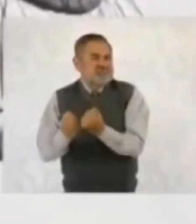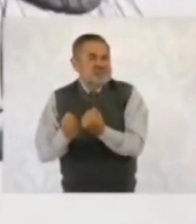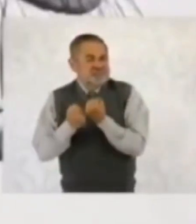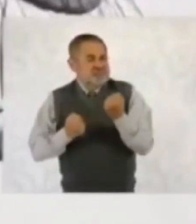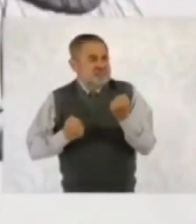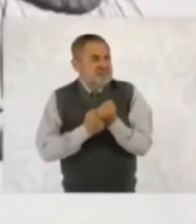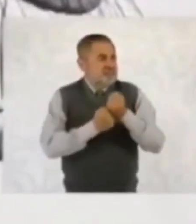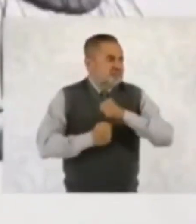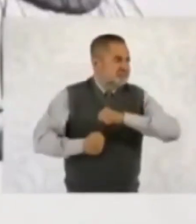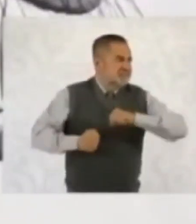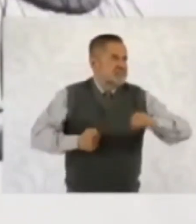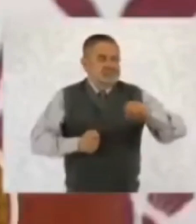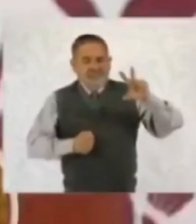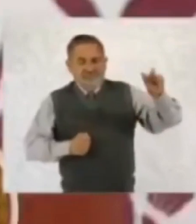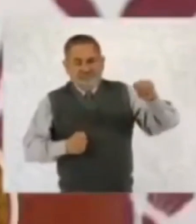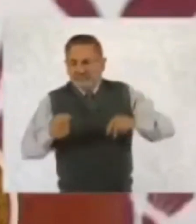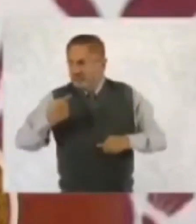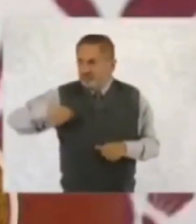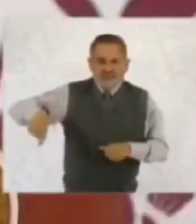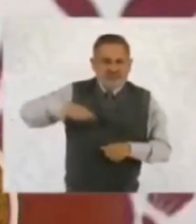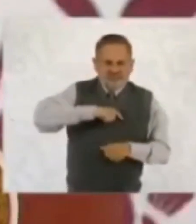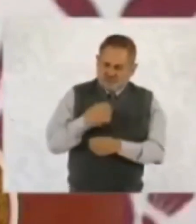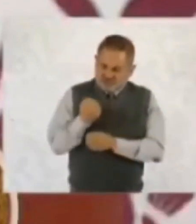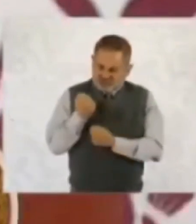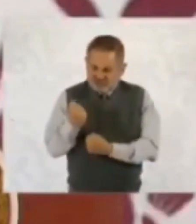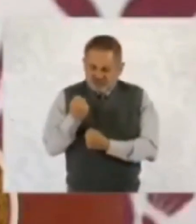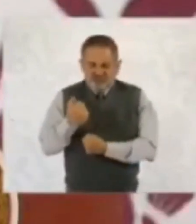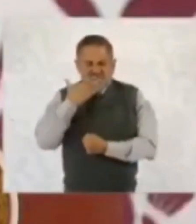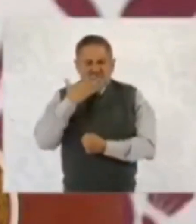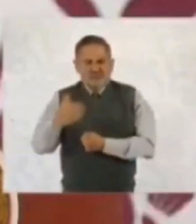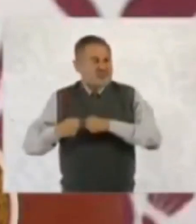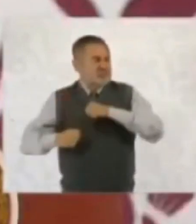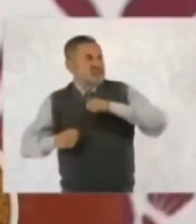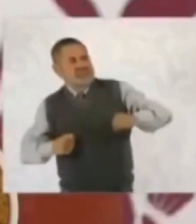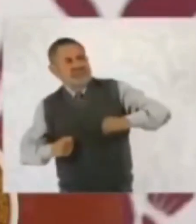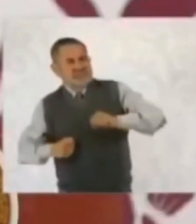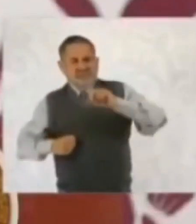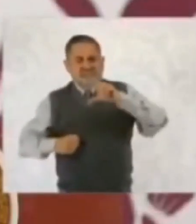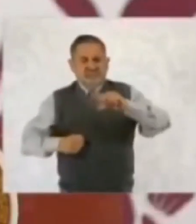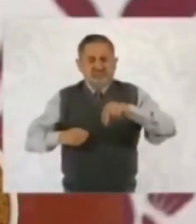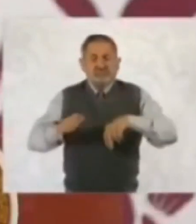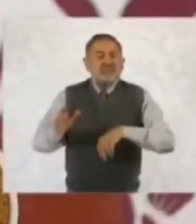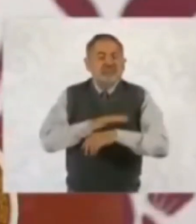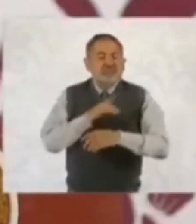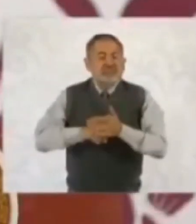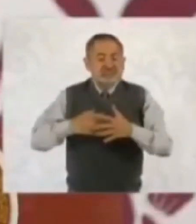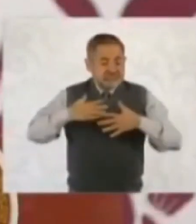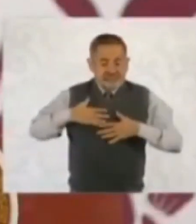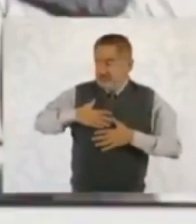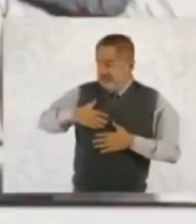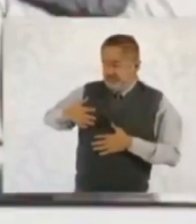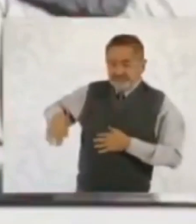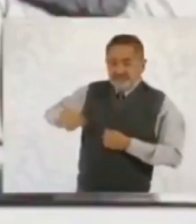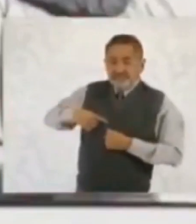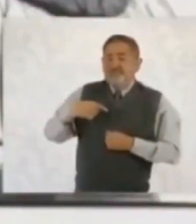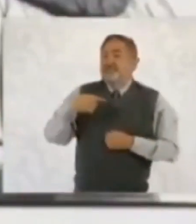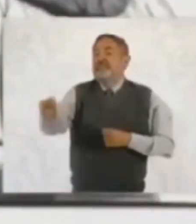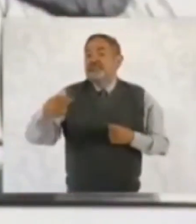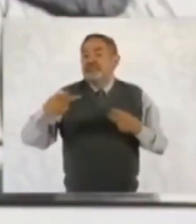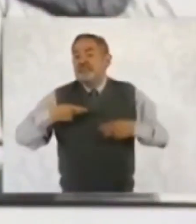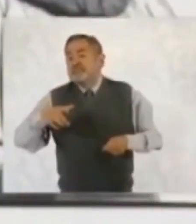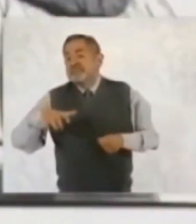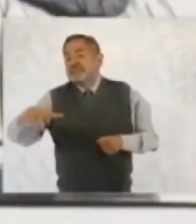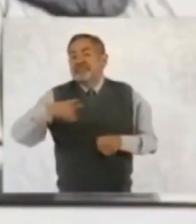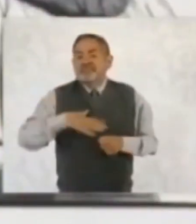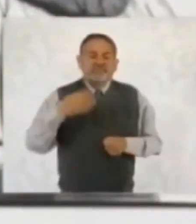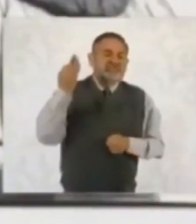Nosotros tenemos una fuerza enorme y es por que nunca hemos traicionado ni vamos a traicionar al pueblo de